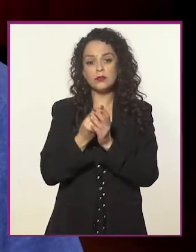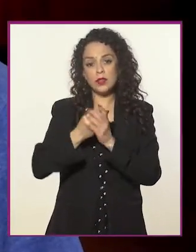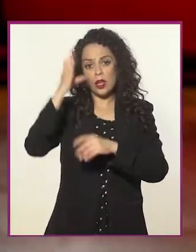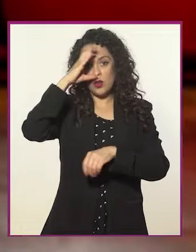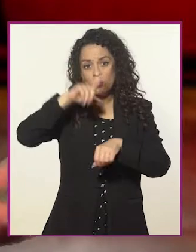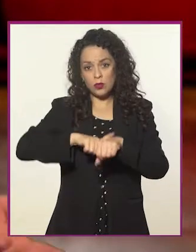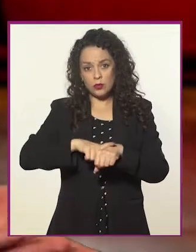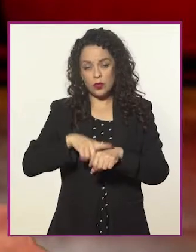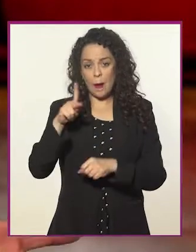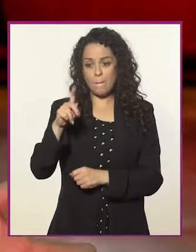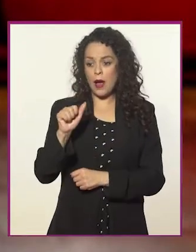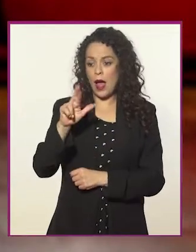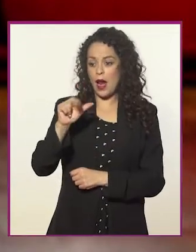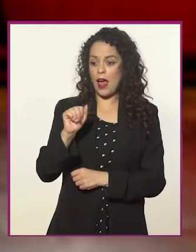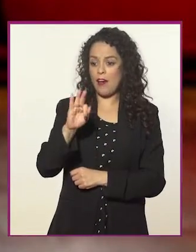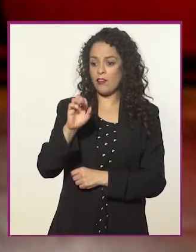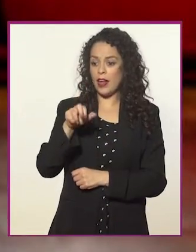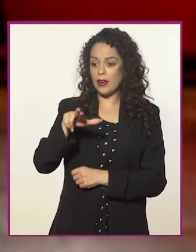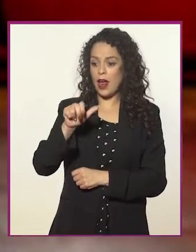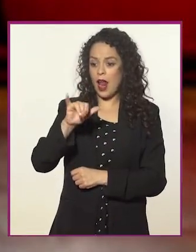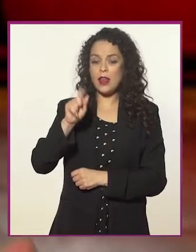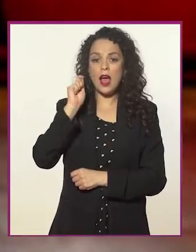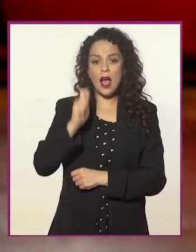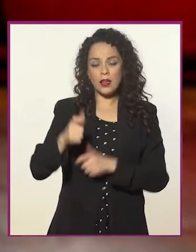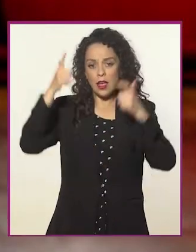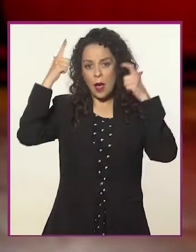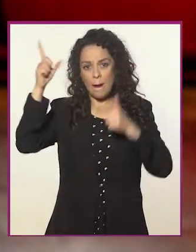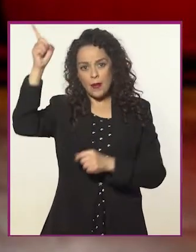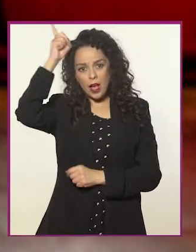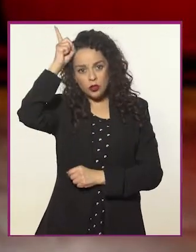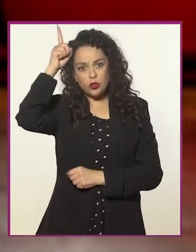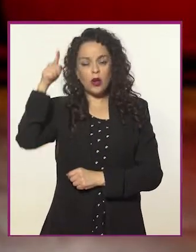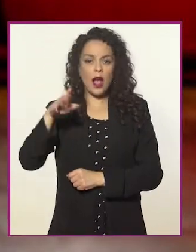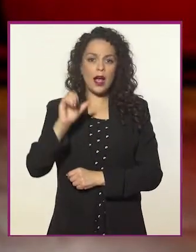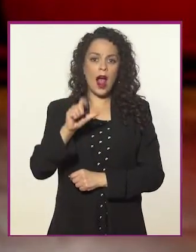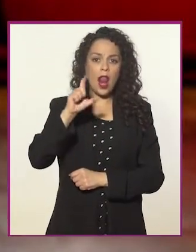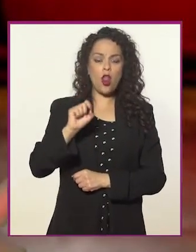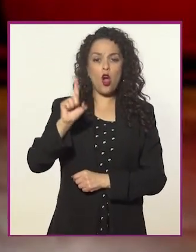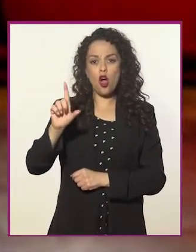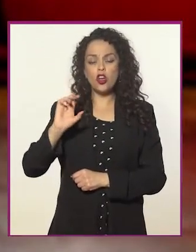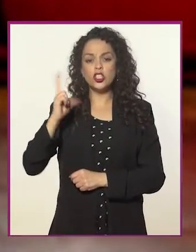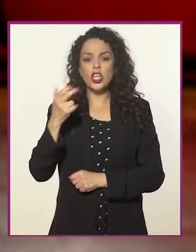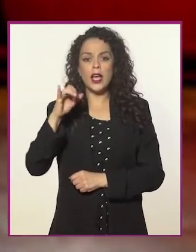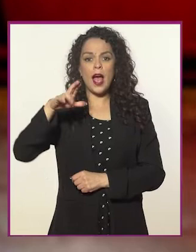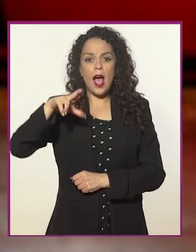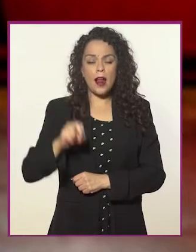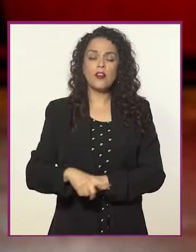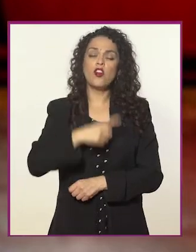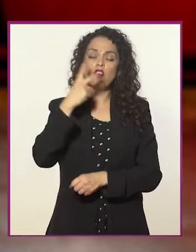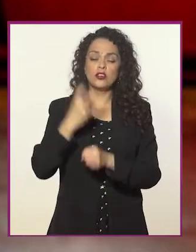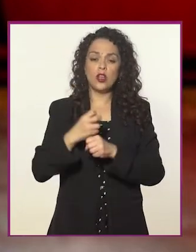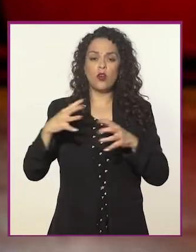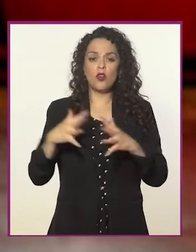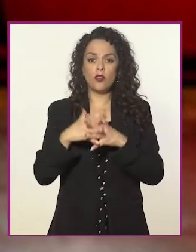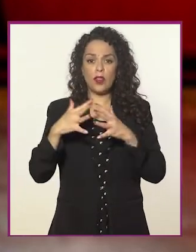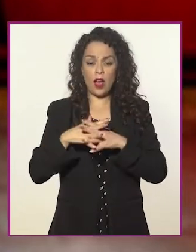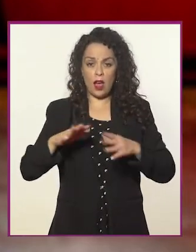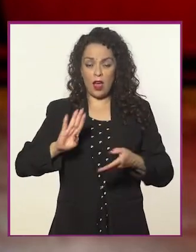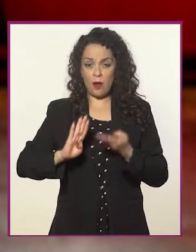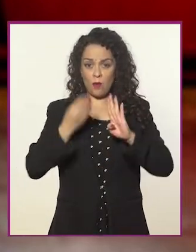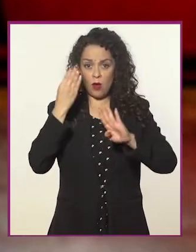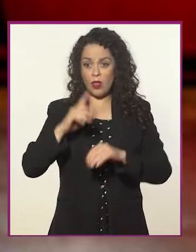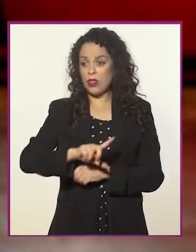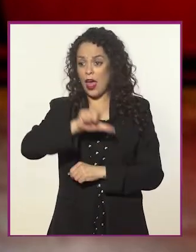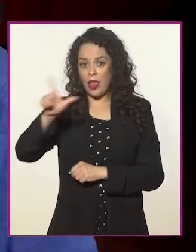La parafernalia del pachuco y su habla, el caló chicano, se popularizó después de la Segunda Guerra Mundial, sin llegar a ser un